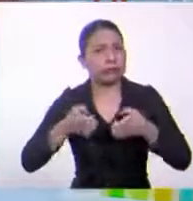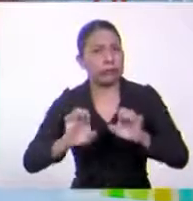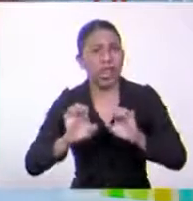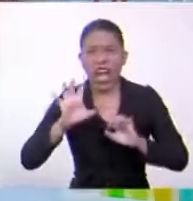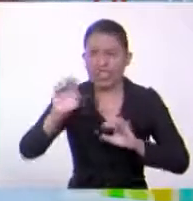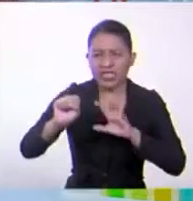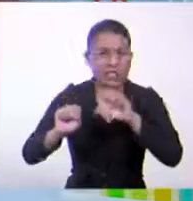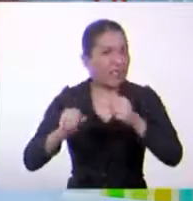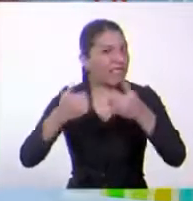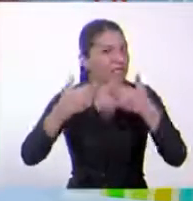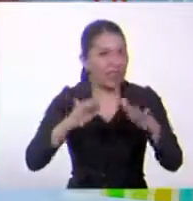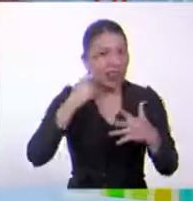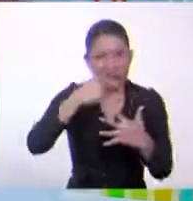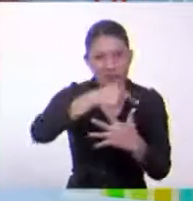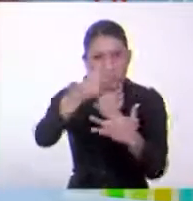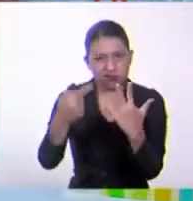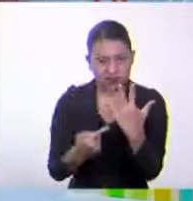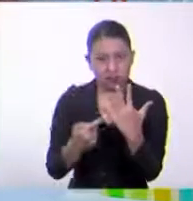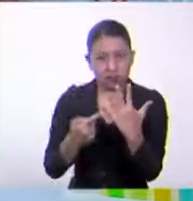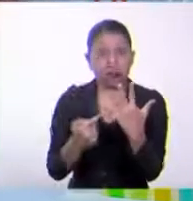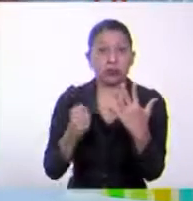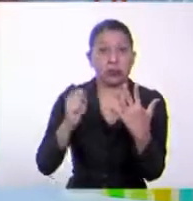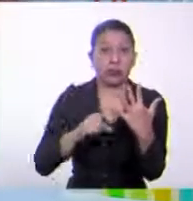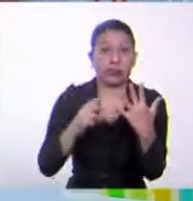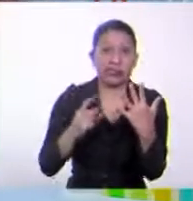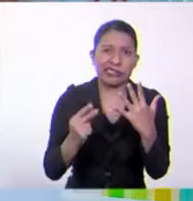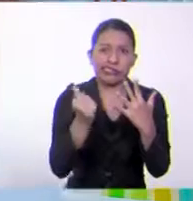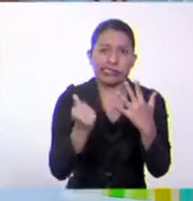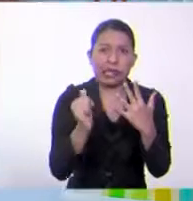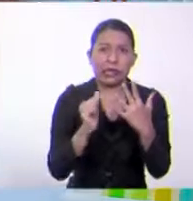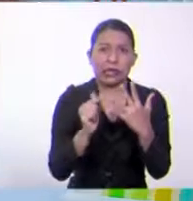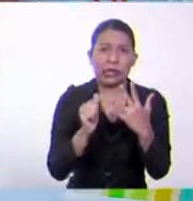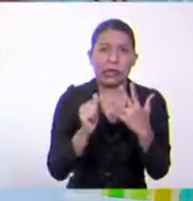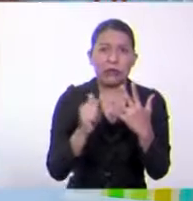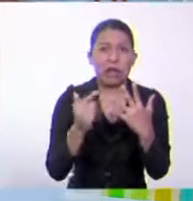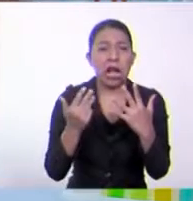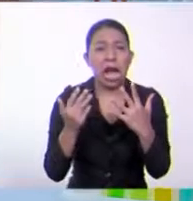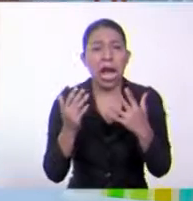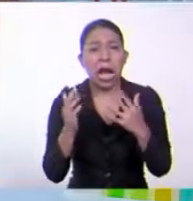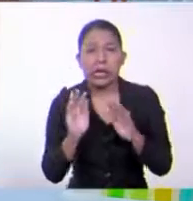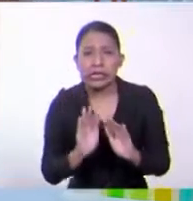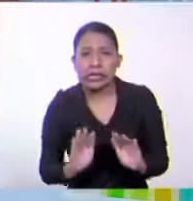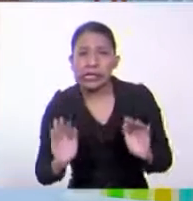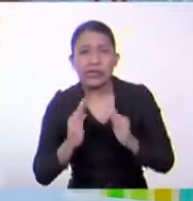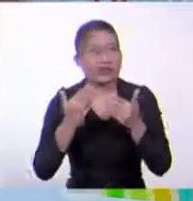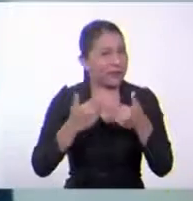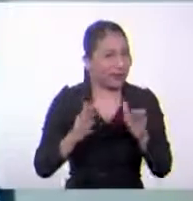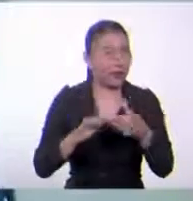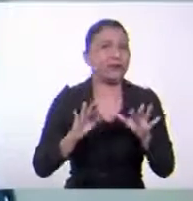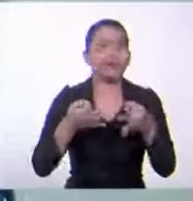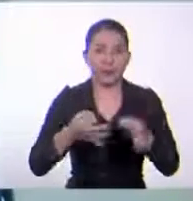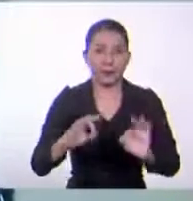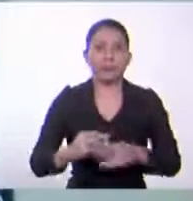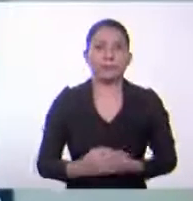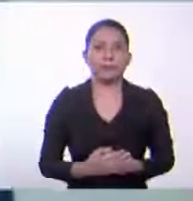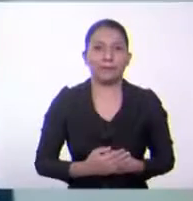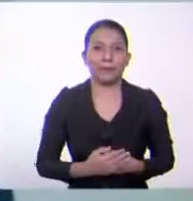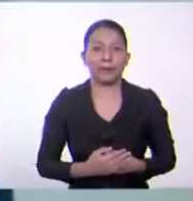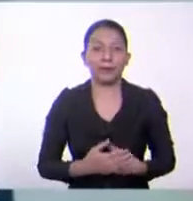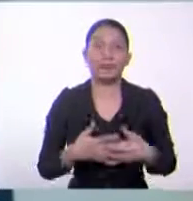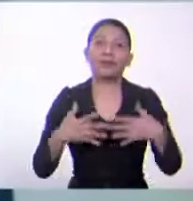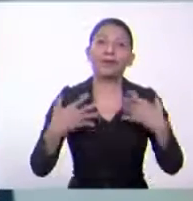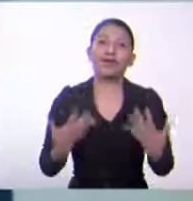son diferentes, es decir, que pueden ser rápidas o pueden ser muy lentas. En este caso,